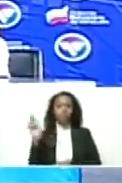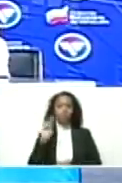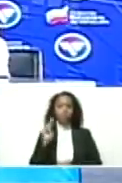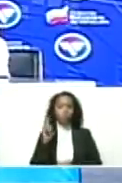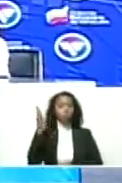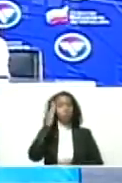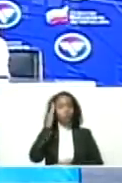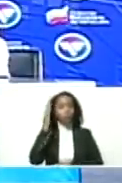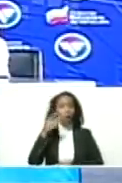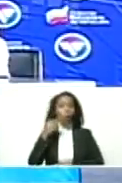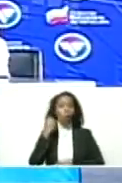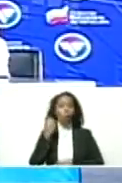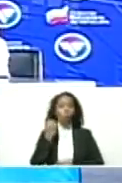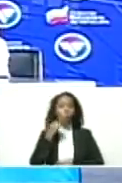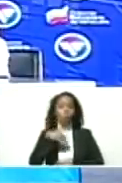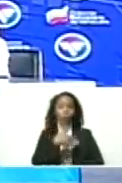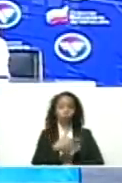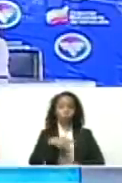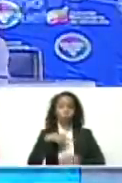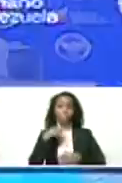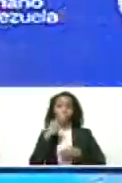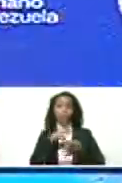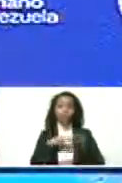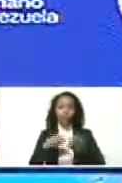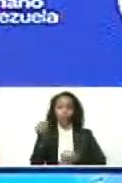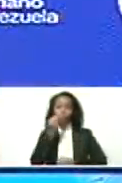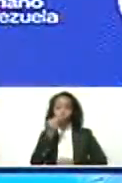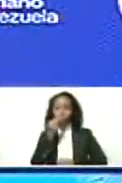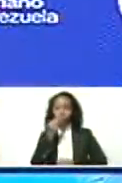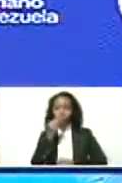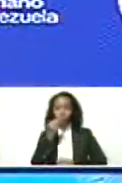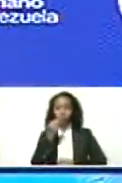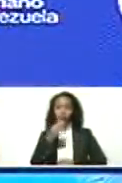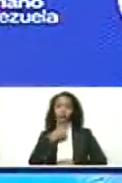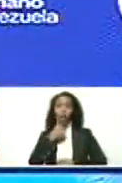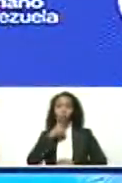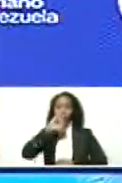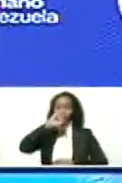sabe cuando un producto de consumo alimenticio es el que le gusta.